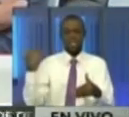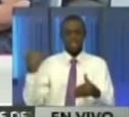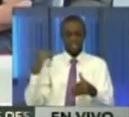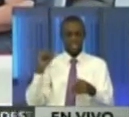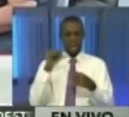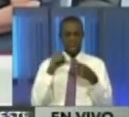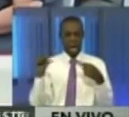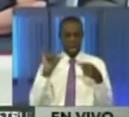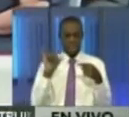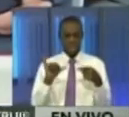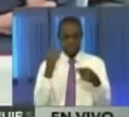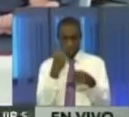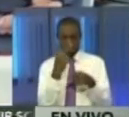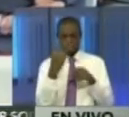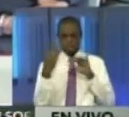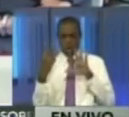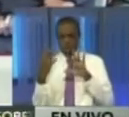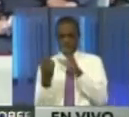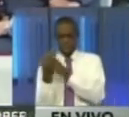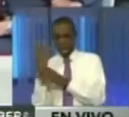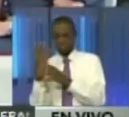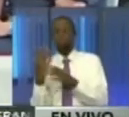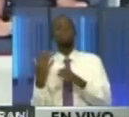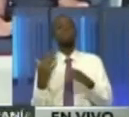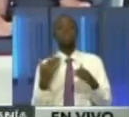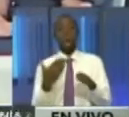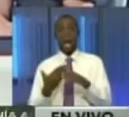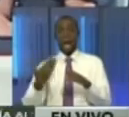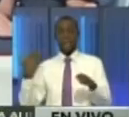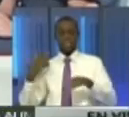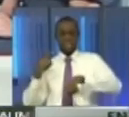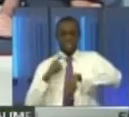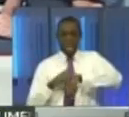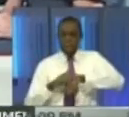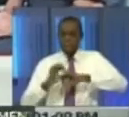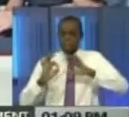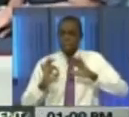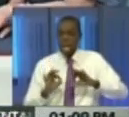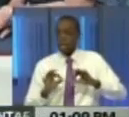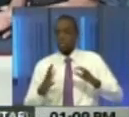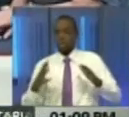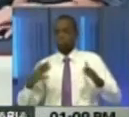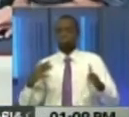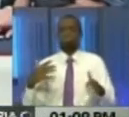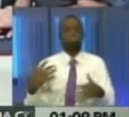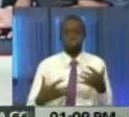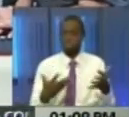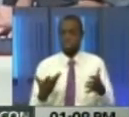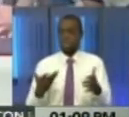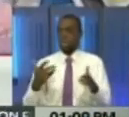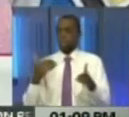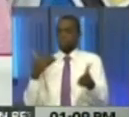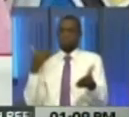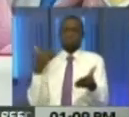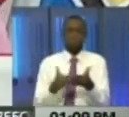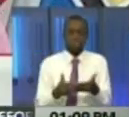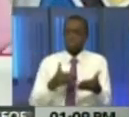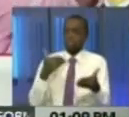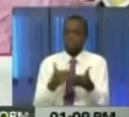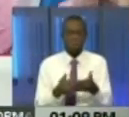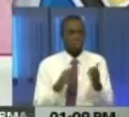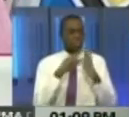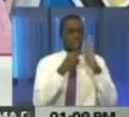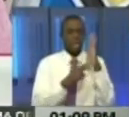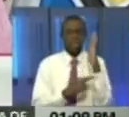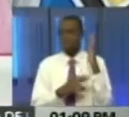no se había hecho con el tiempo suficiente, no se dieron el tiempo suficiente para la producción, para los aspectos técnicos.